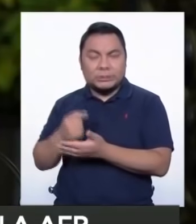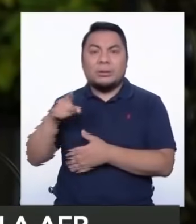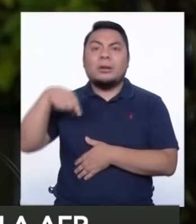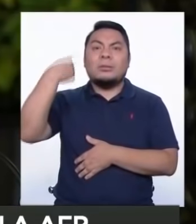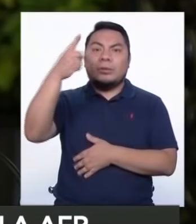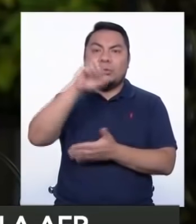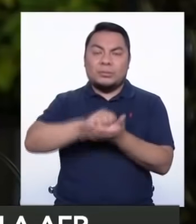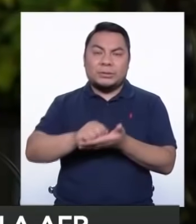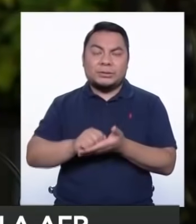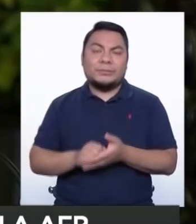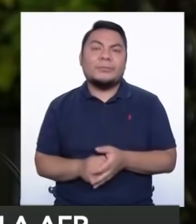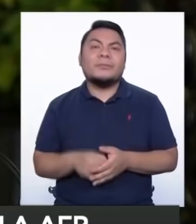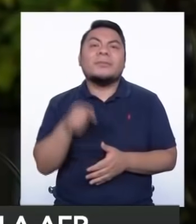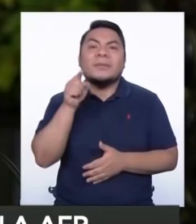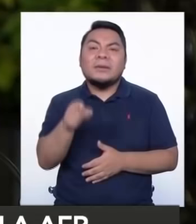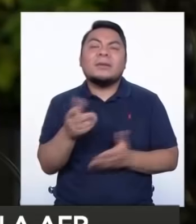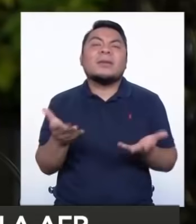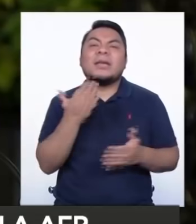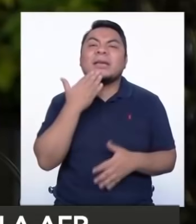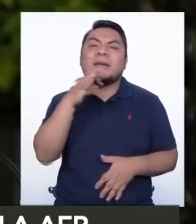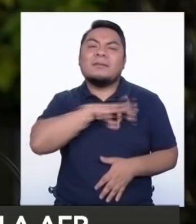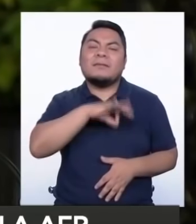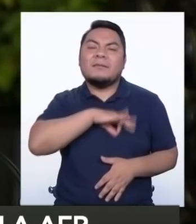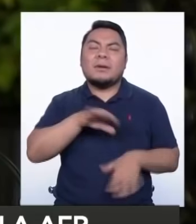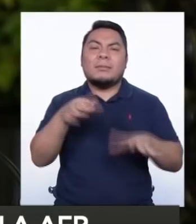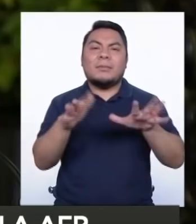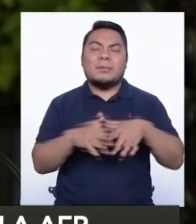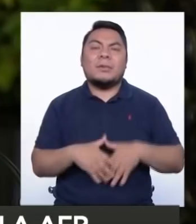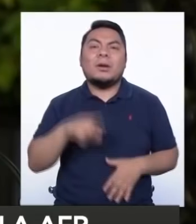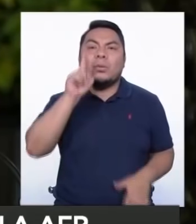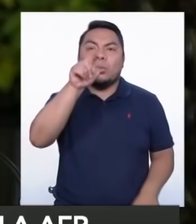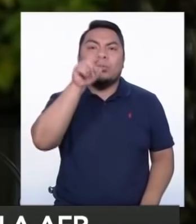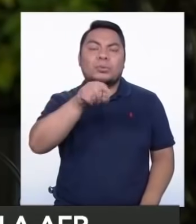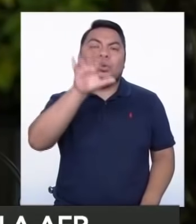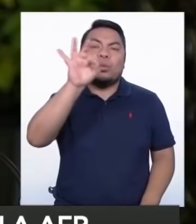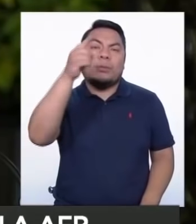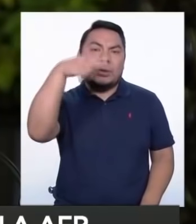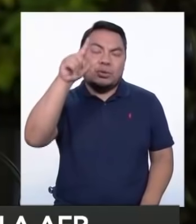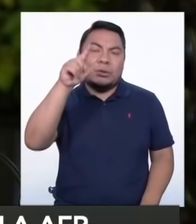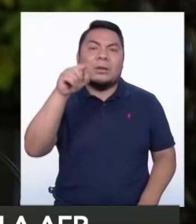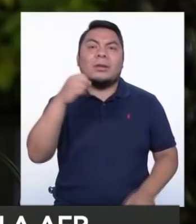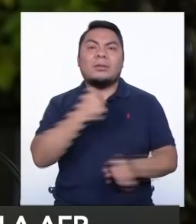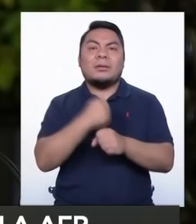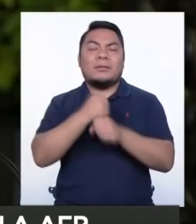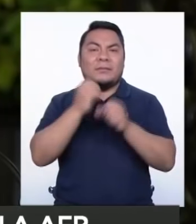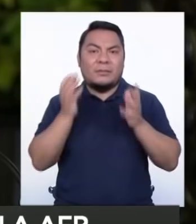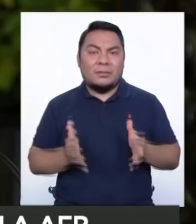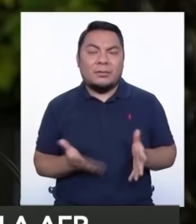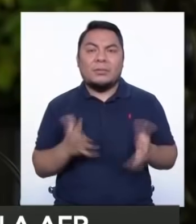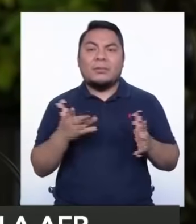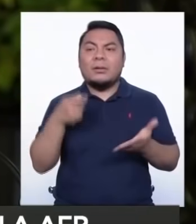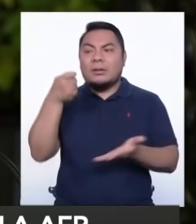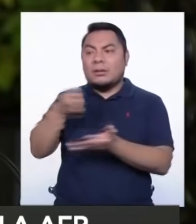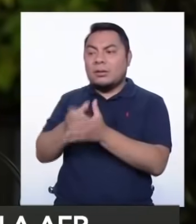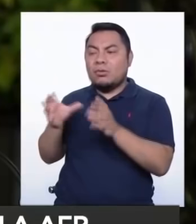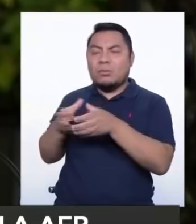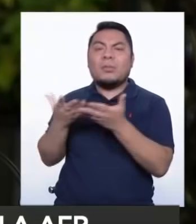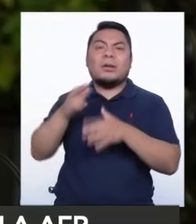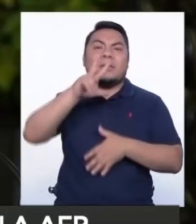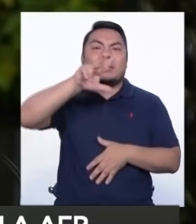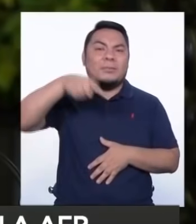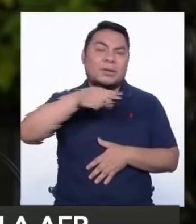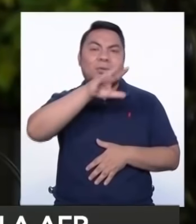próximos 2 meses. Esta medida va a beneficiar aproximadamente 1.9 millones de trabajadores por un costo aproximado de